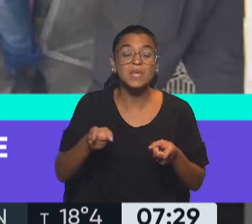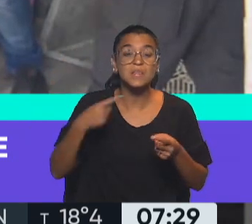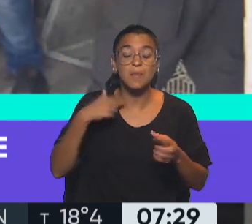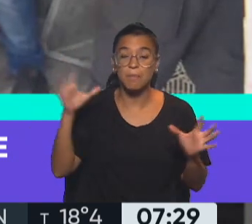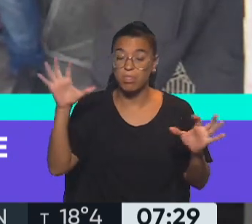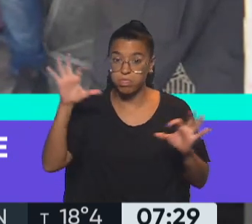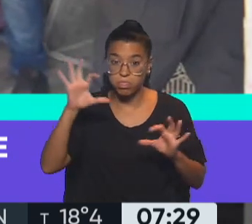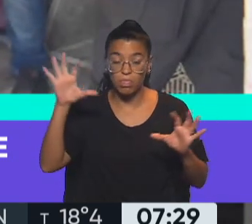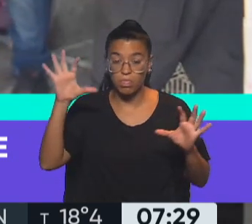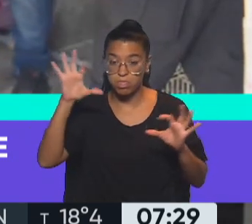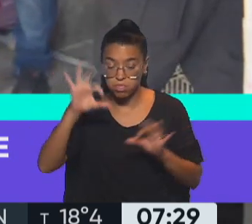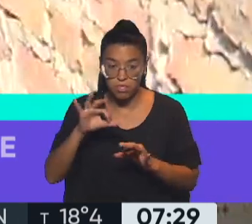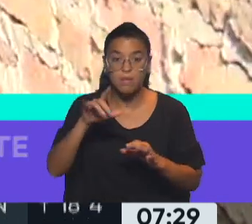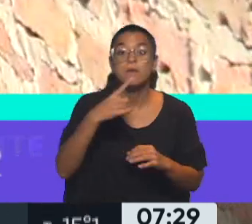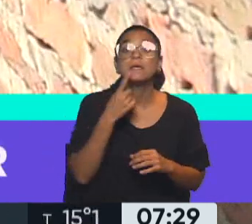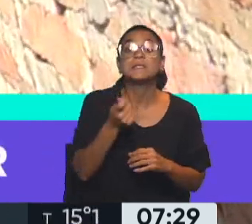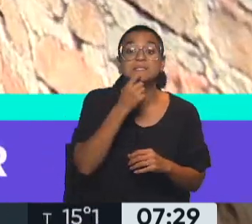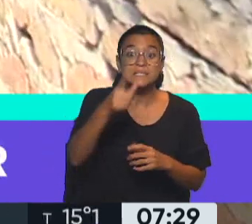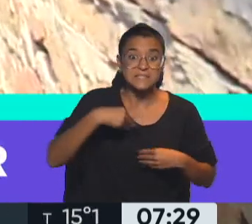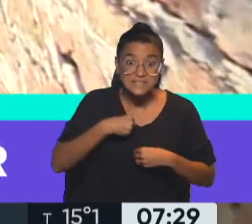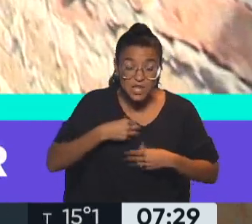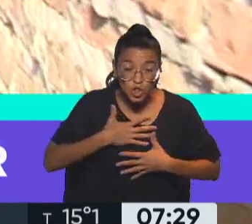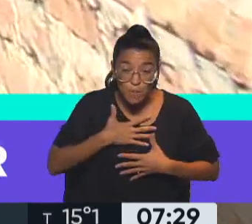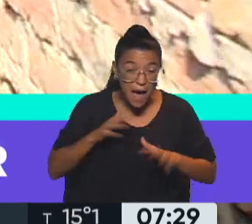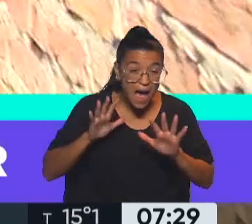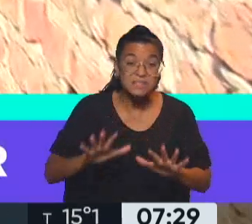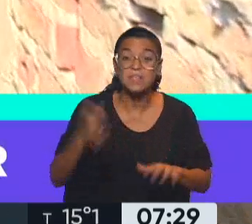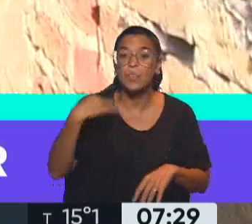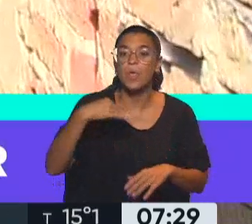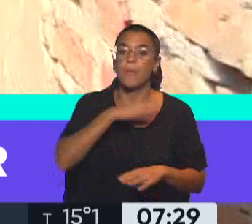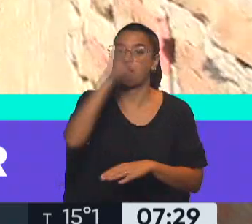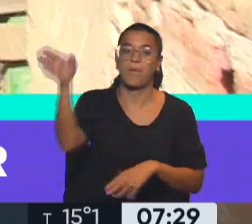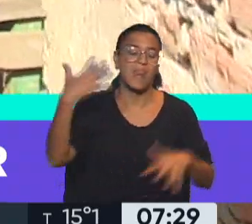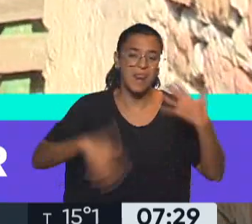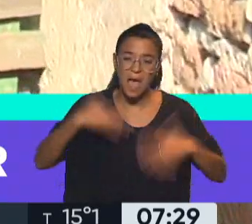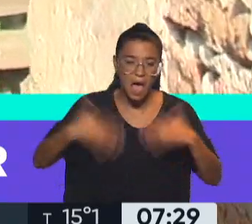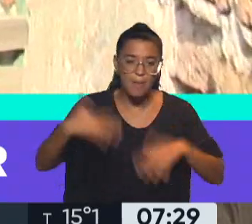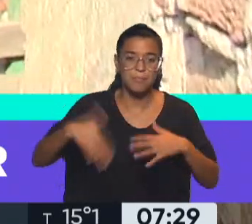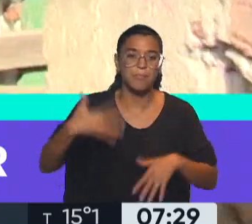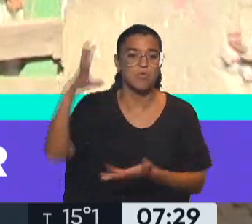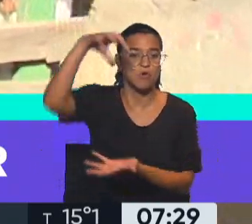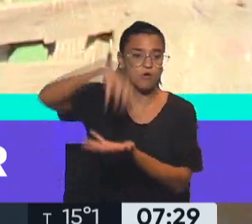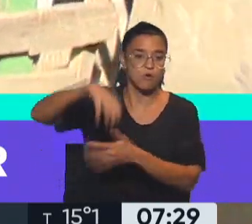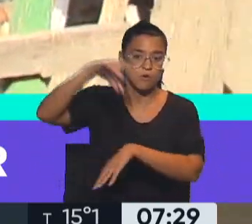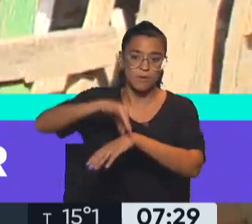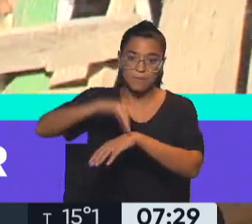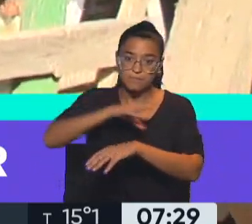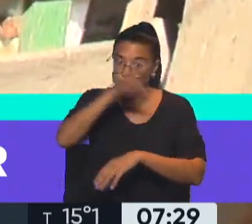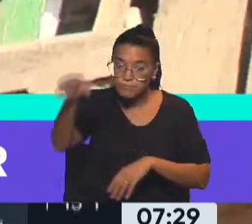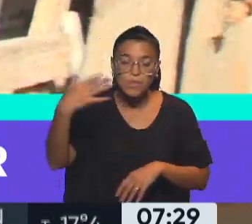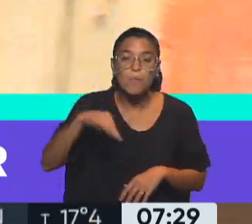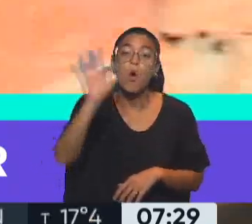de conciencia. Ante cualquiera de estos síntomas, expresaron que se debe consultar de inmediato a un servicio de emergencias